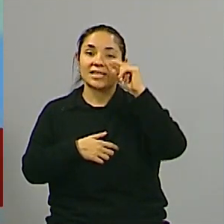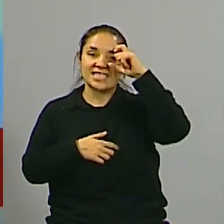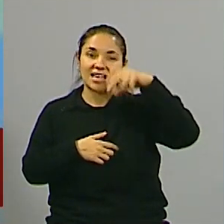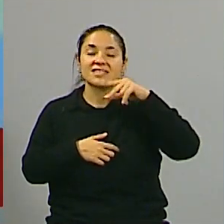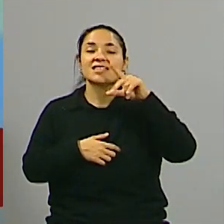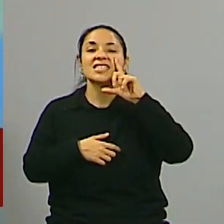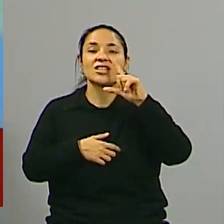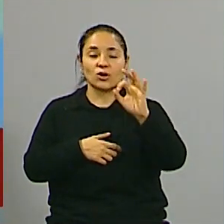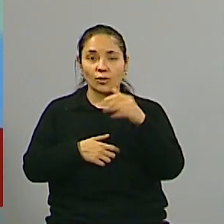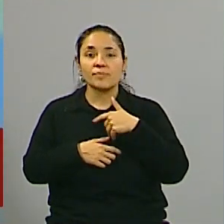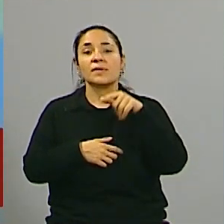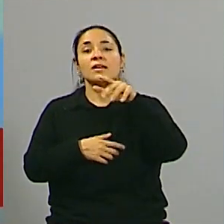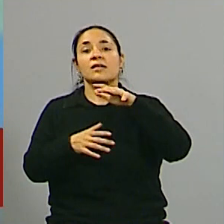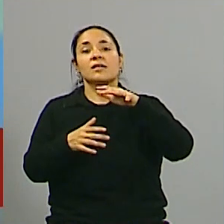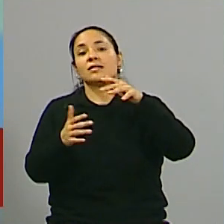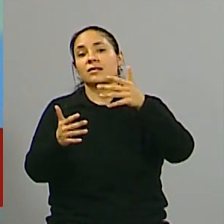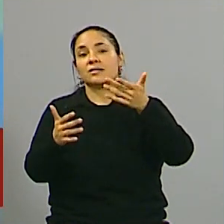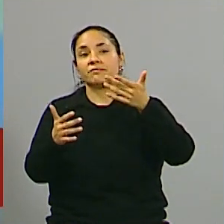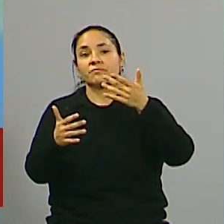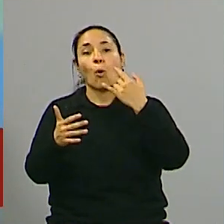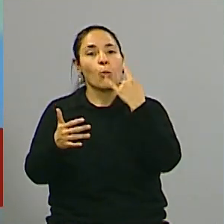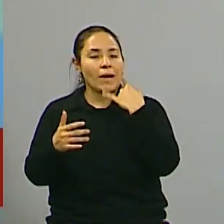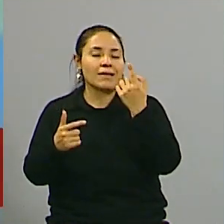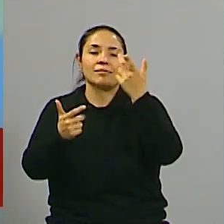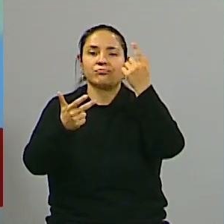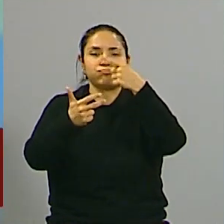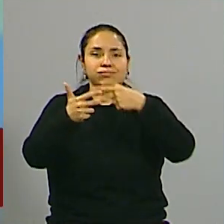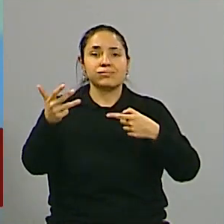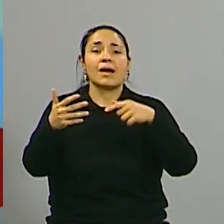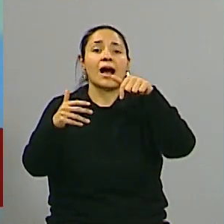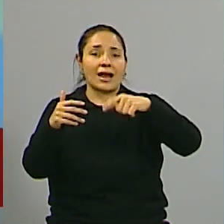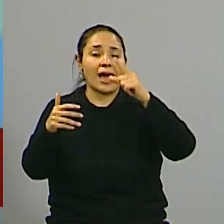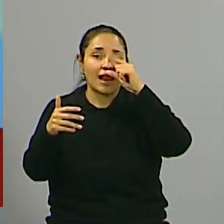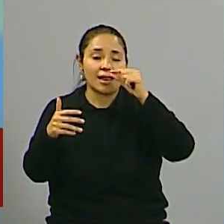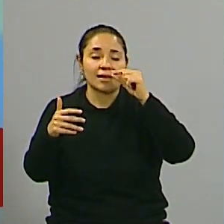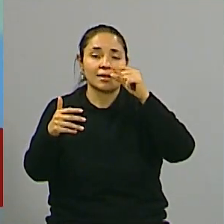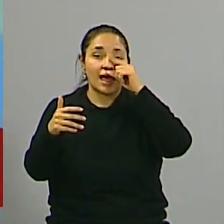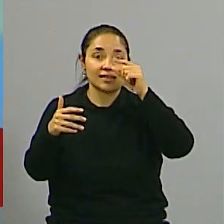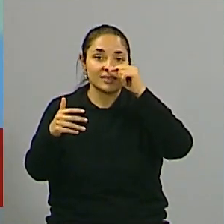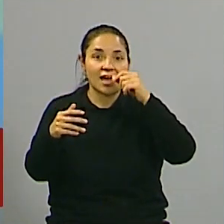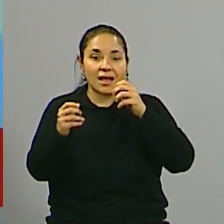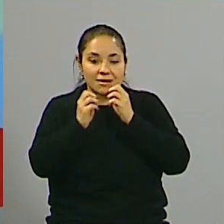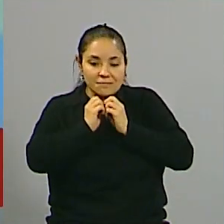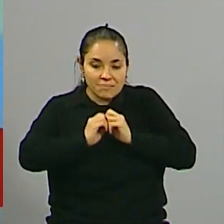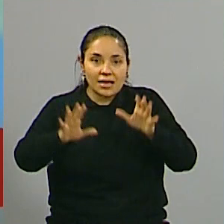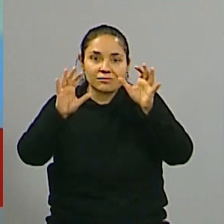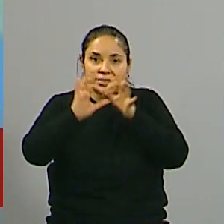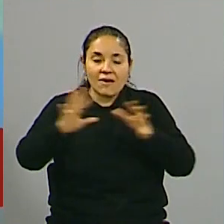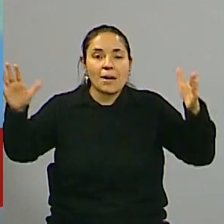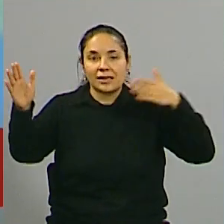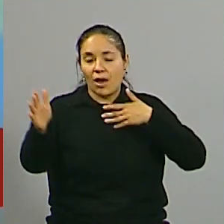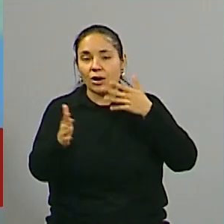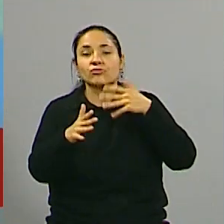la gesta libertadora nace acá en Las Heras, y por ejemplo el puente Picheuta